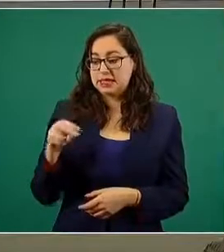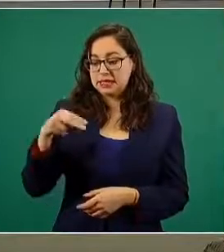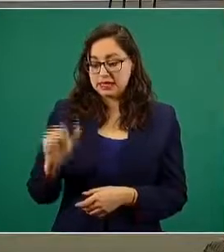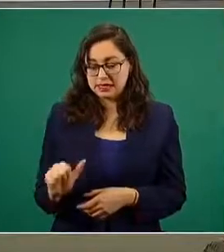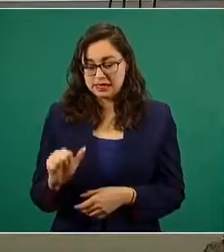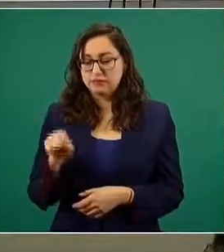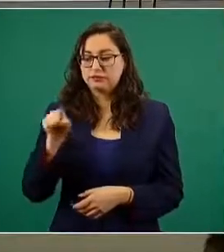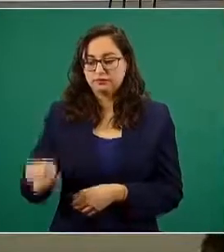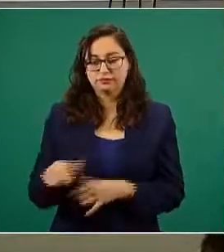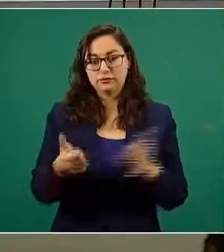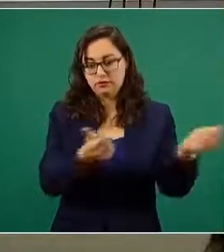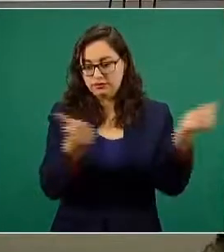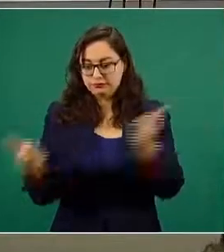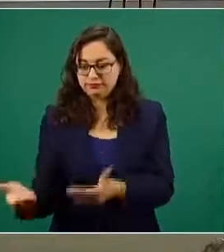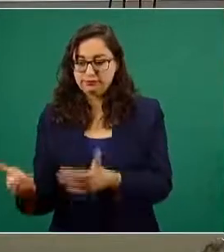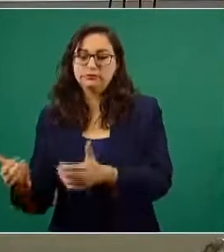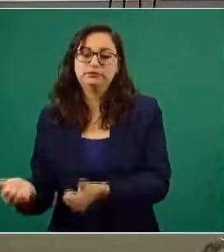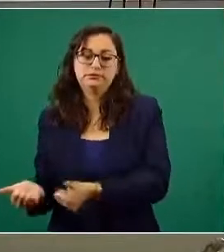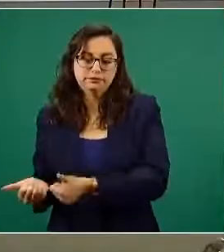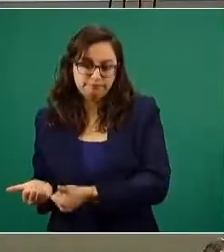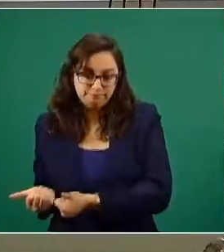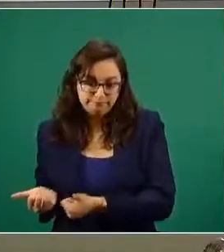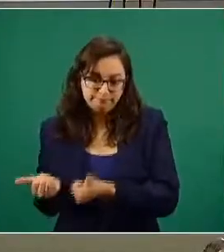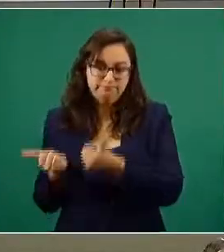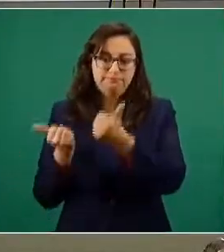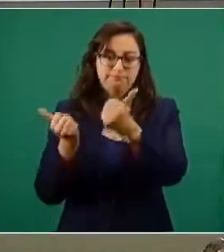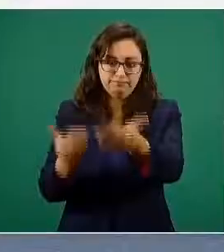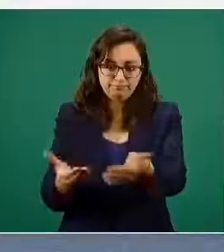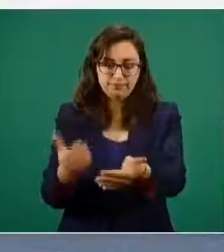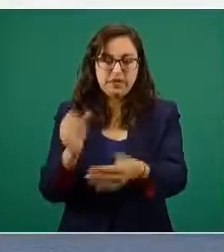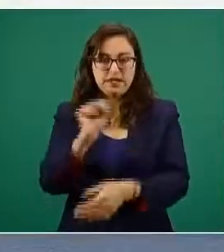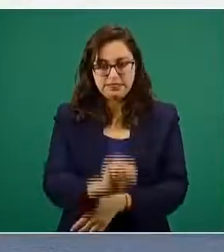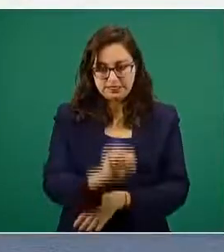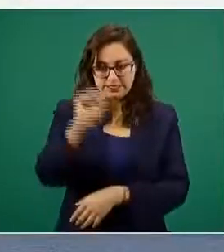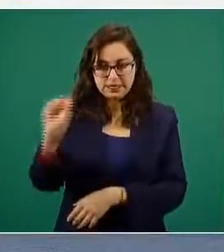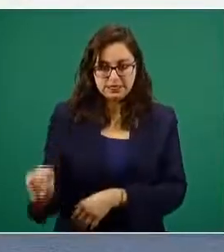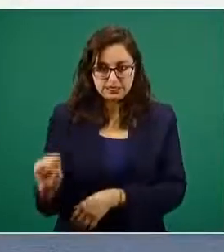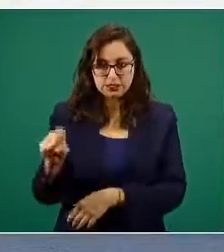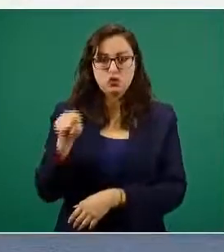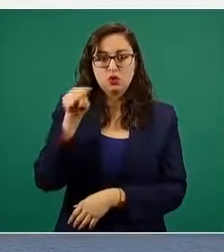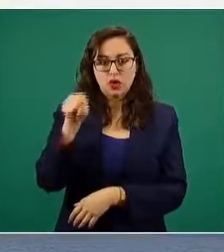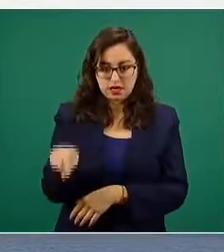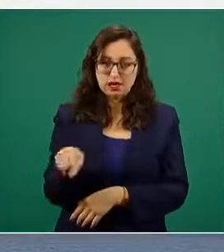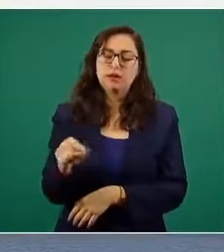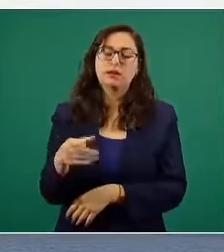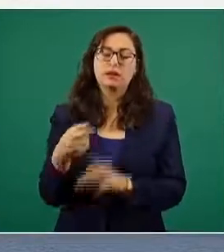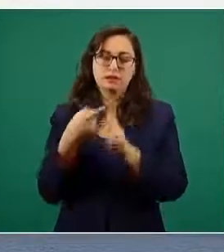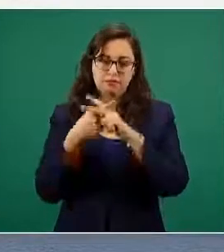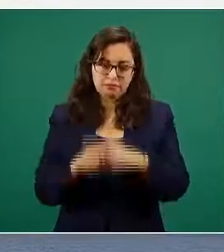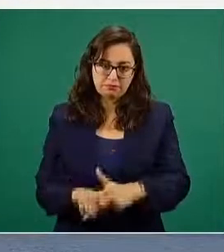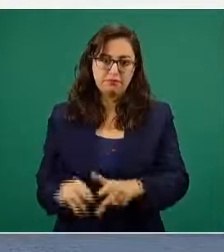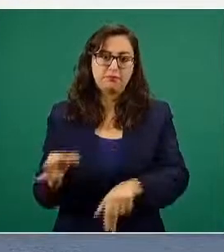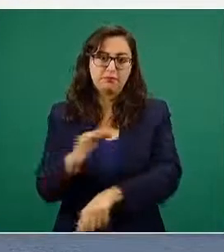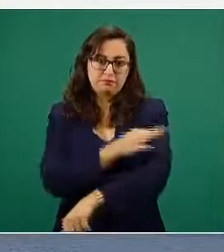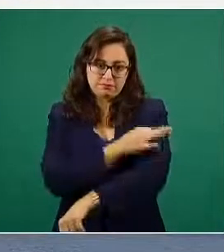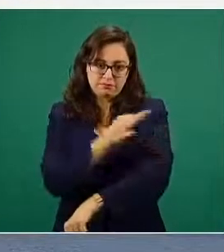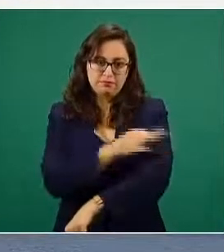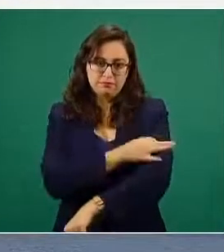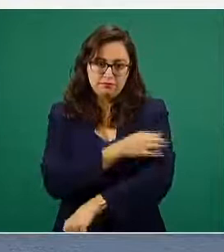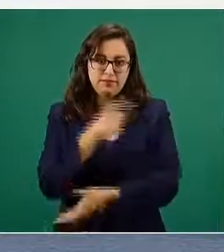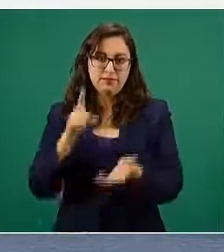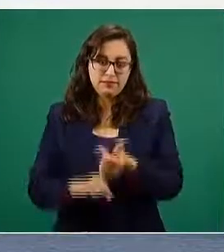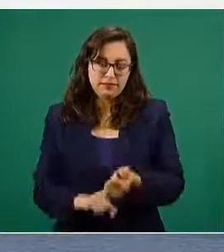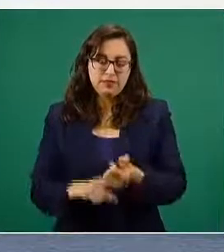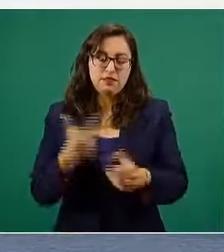las trasladará de una manera segura a Saltillo, Coahuila, donde serán utilizadas en los distintos puestos de